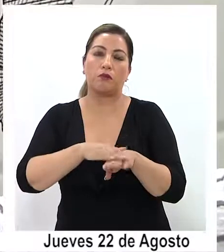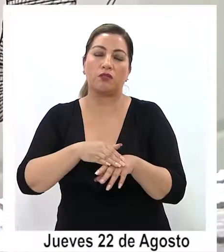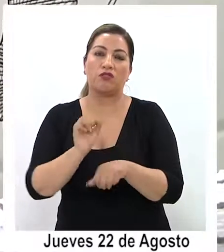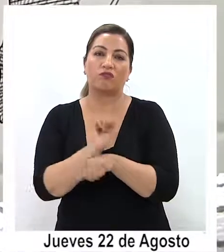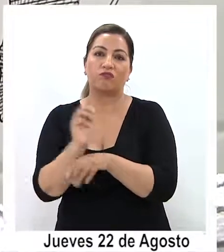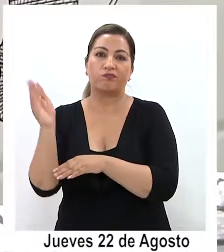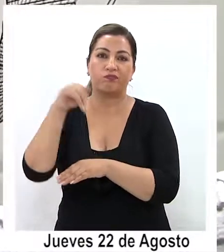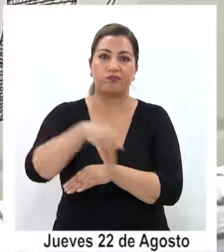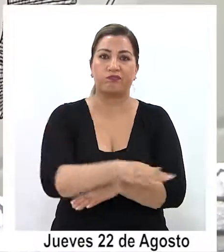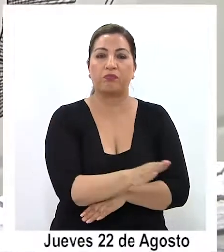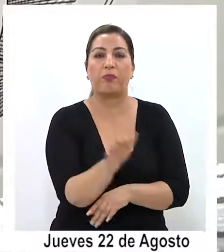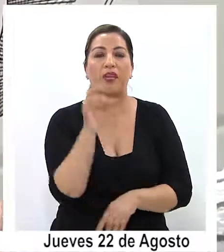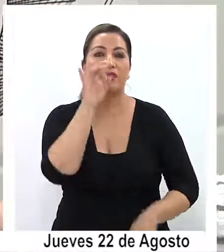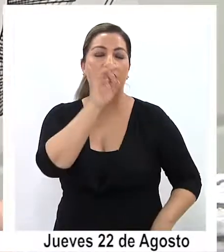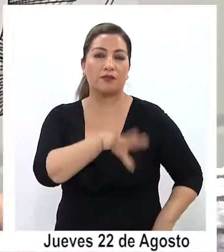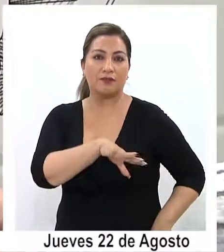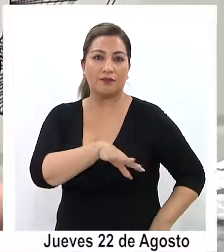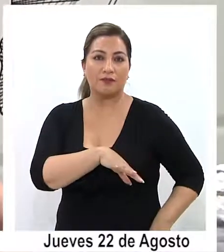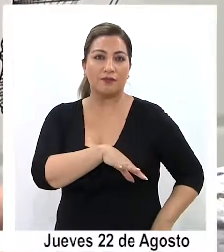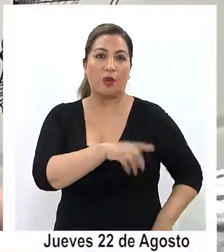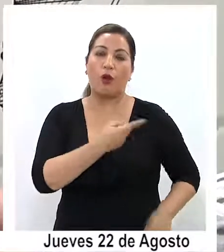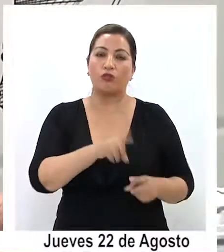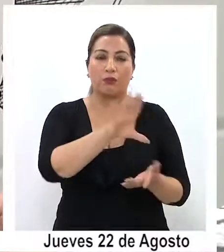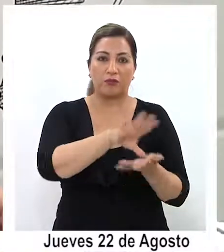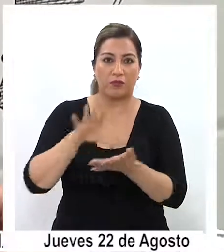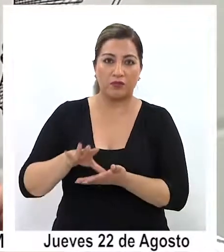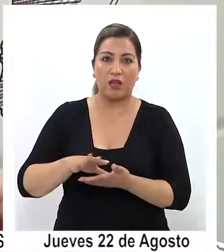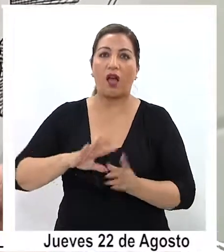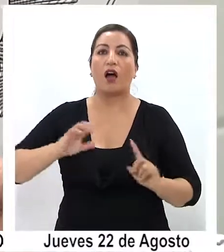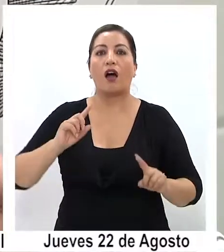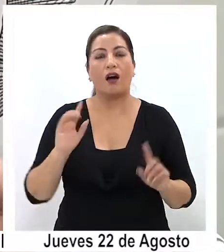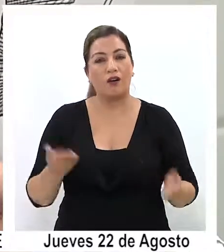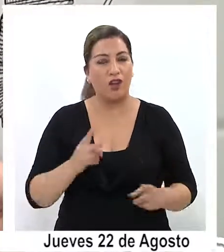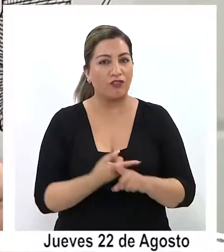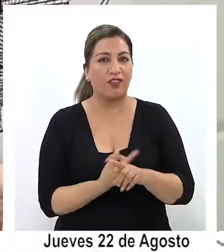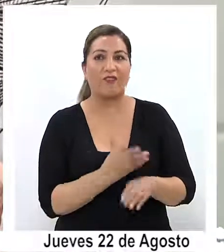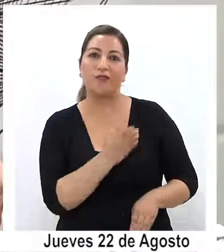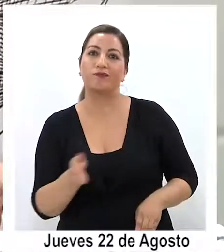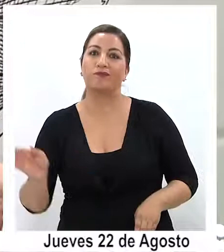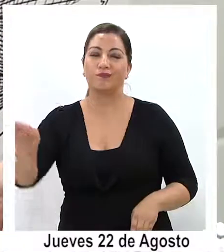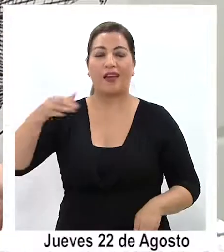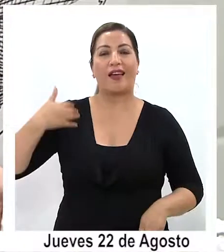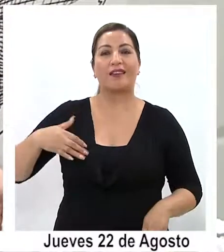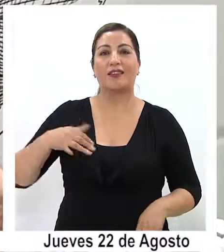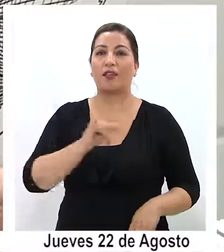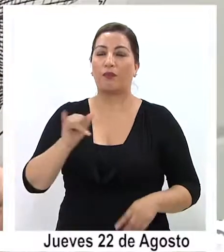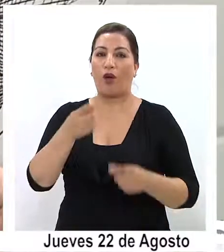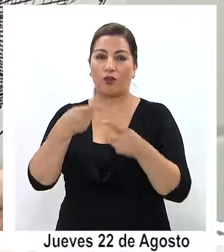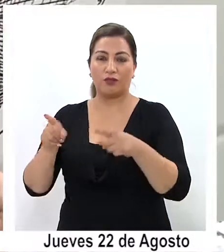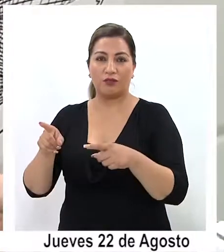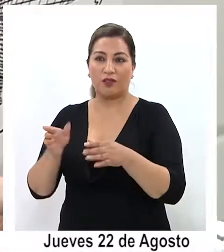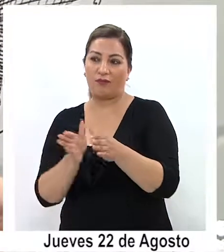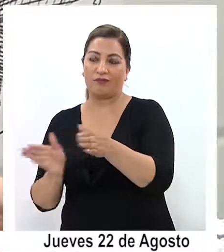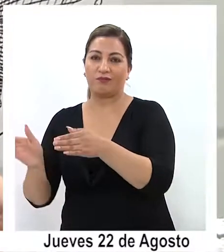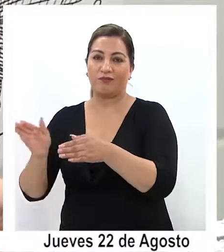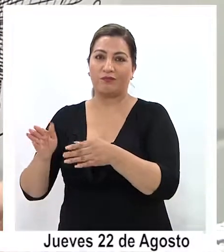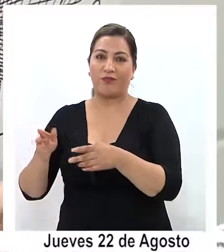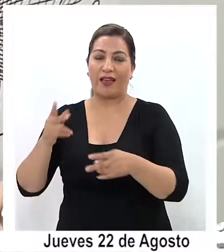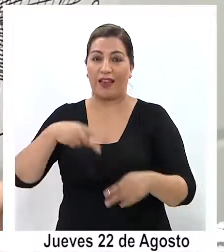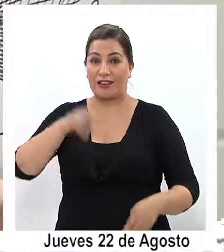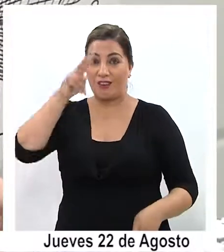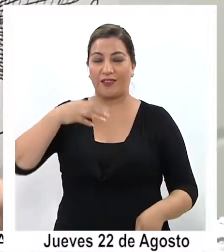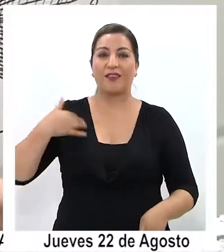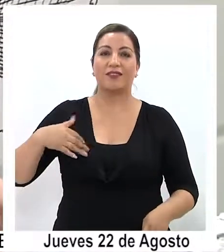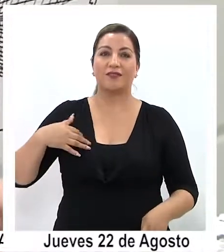exportar el vehículo, ahora volvemos a ingresar para así salir por, recorrer de nuevo el norte